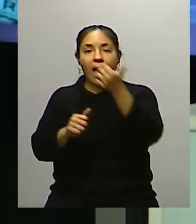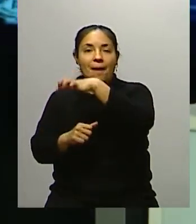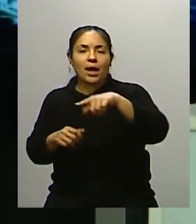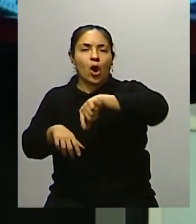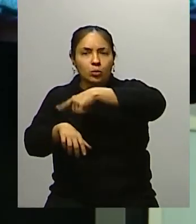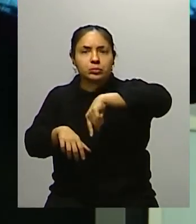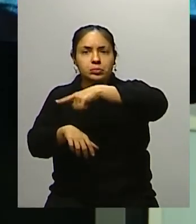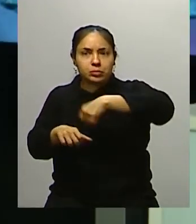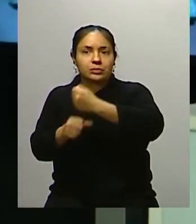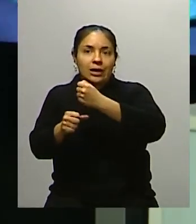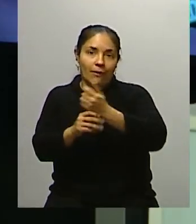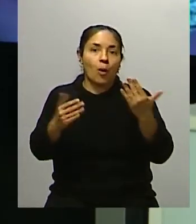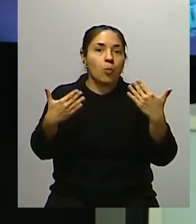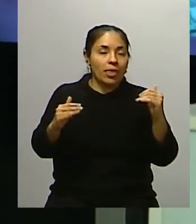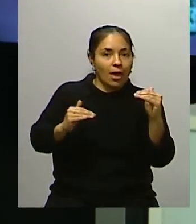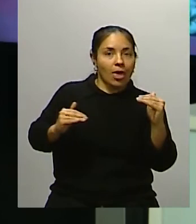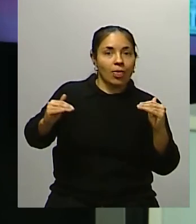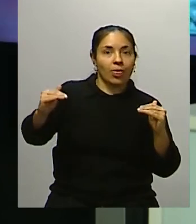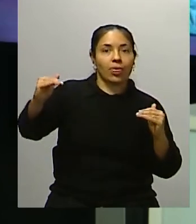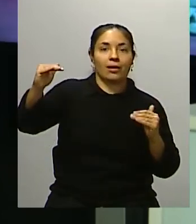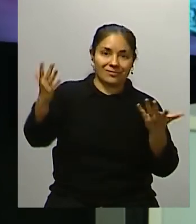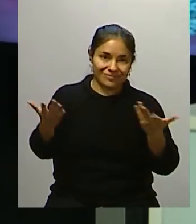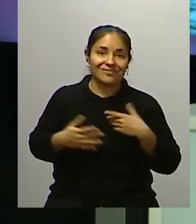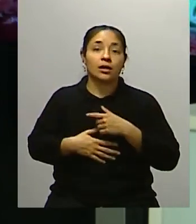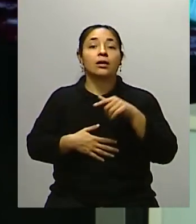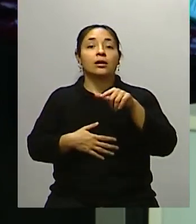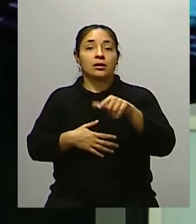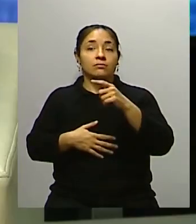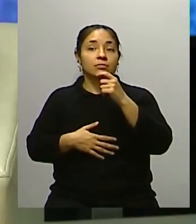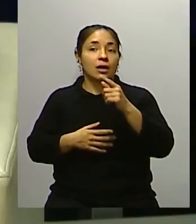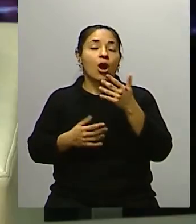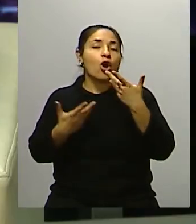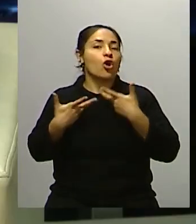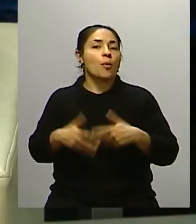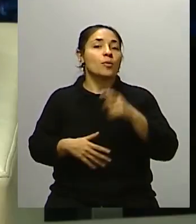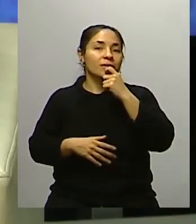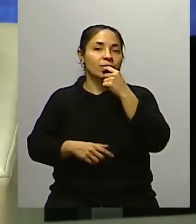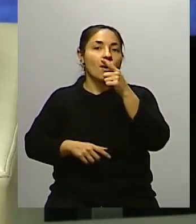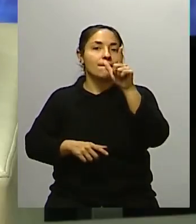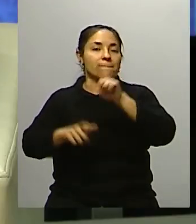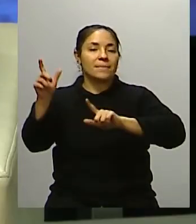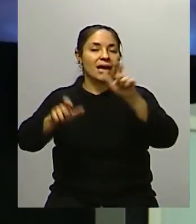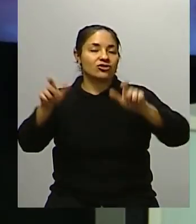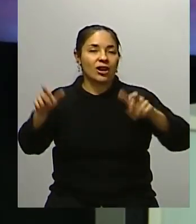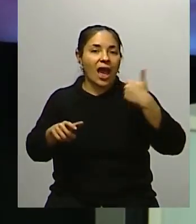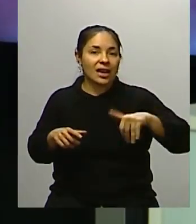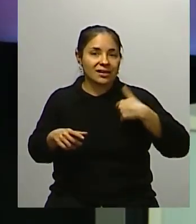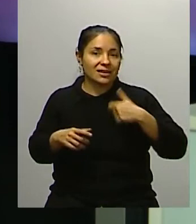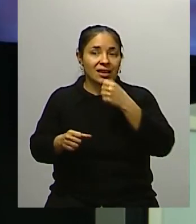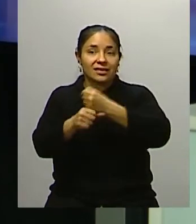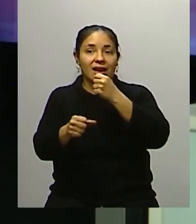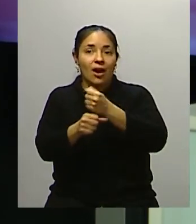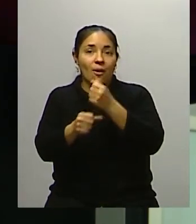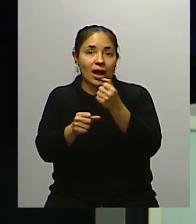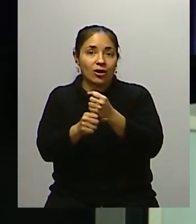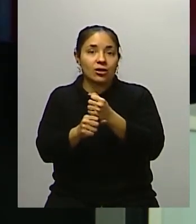Sí. Argentina es común que la gente tenga más de un trabajo para poder llegar a fin de mes. Es ¿no? común. Es muy Lo cual común. también le saca la posibilidad a otro de